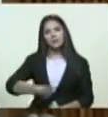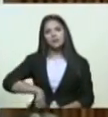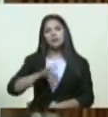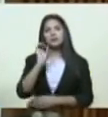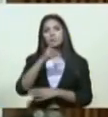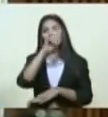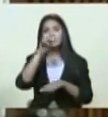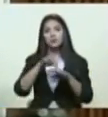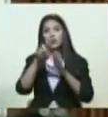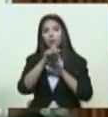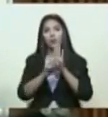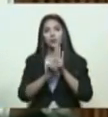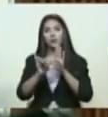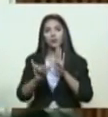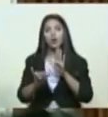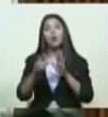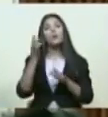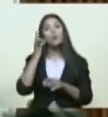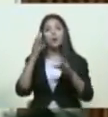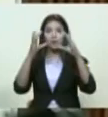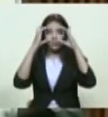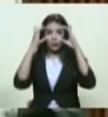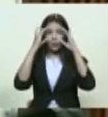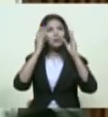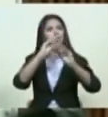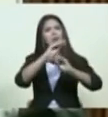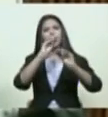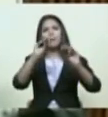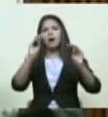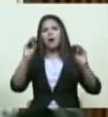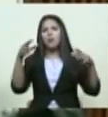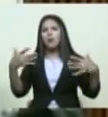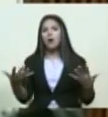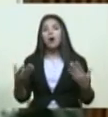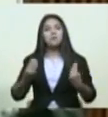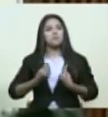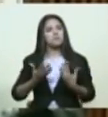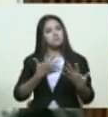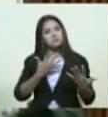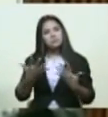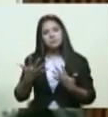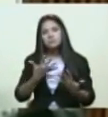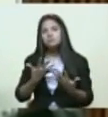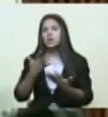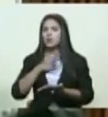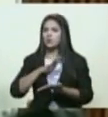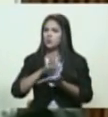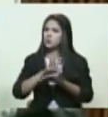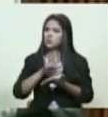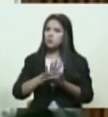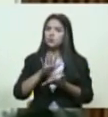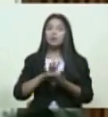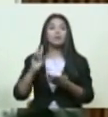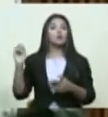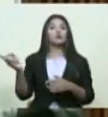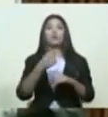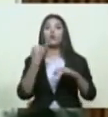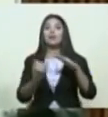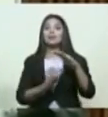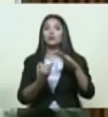Asamblea Nacional Constituyente, doctora Delcy Rodríguez, ha llamado justamente a la convivencia armoniosa de los poderes